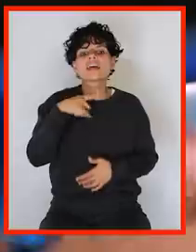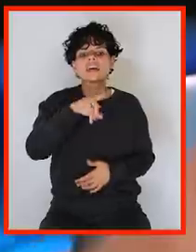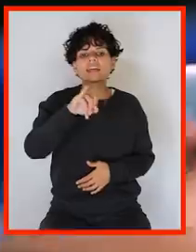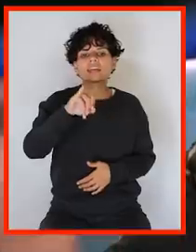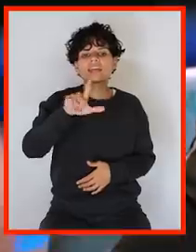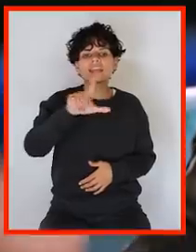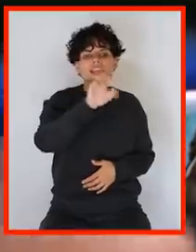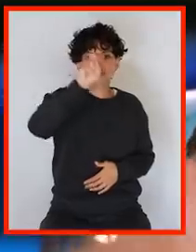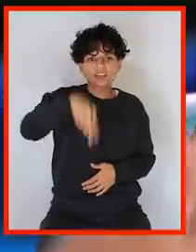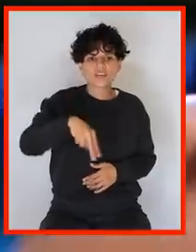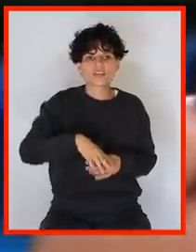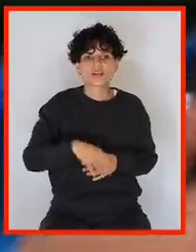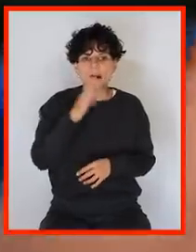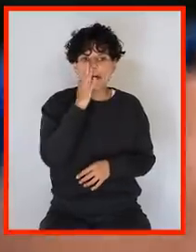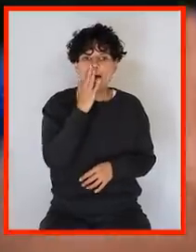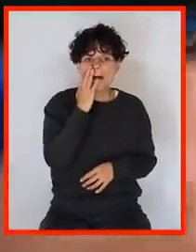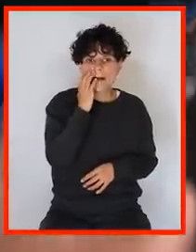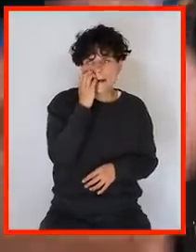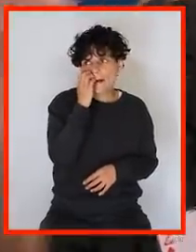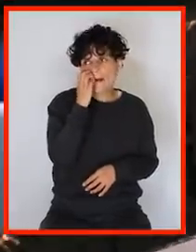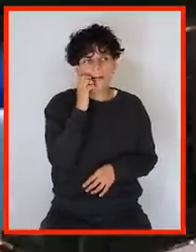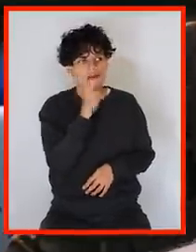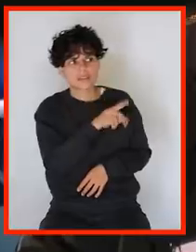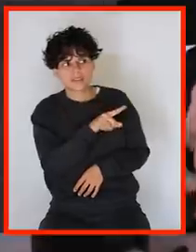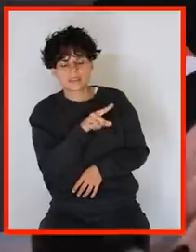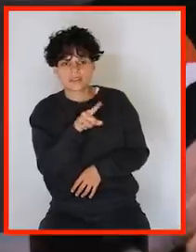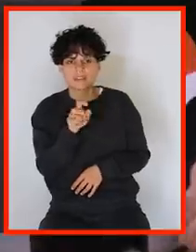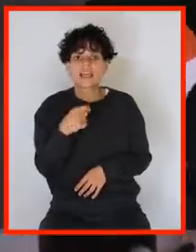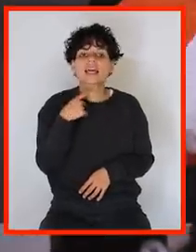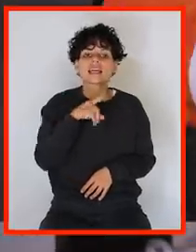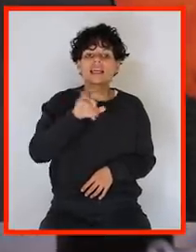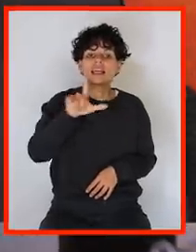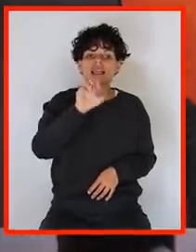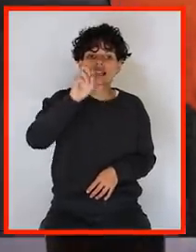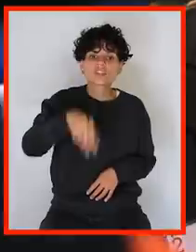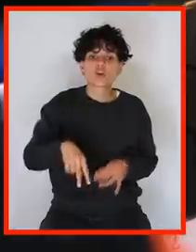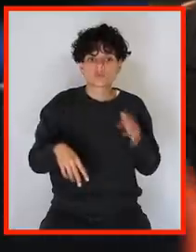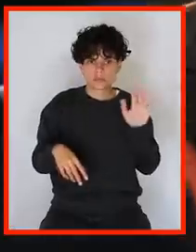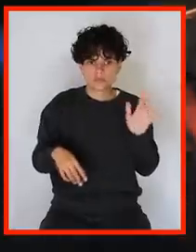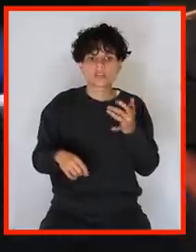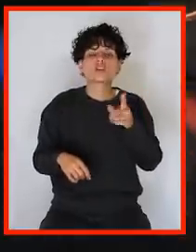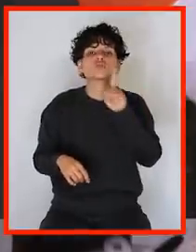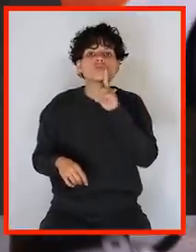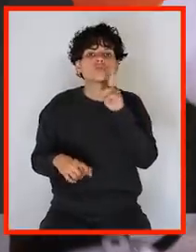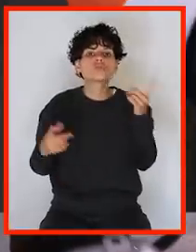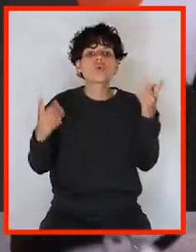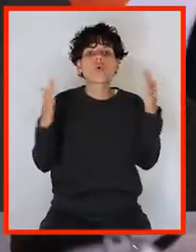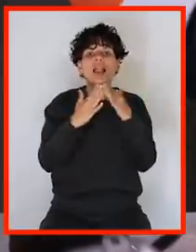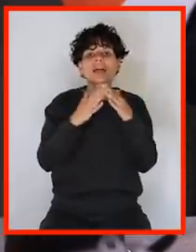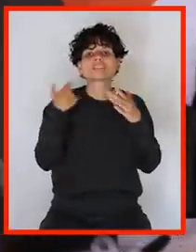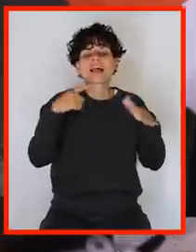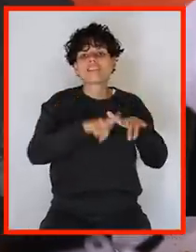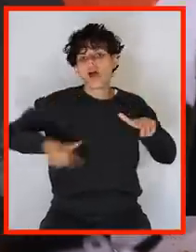en Quillón. Y lo confirman por allá. Para Subquiñón, porque yo iba a decir que era mentira. Porque ellos tienen